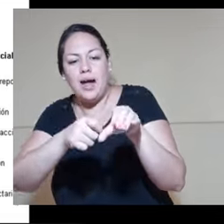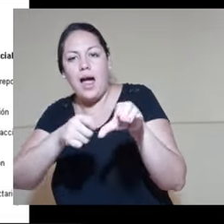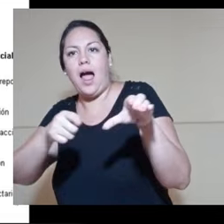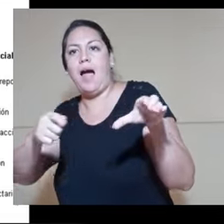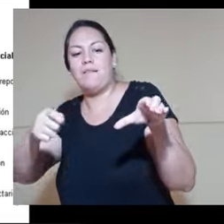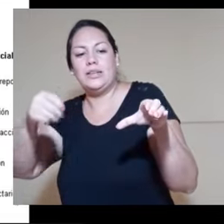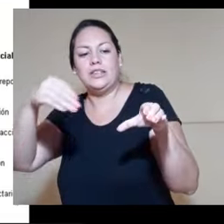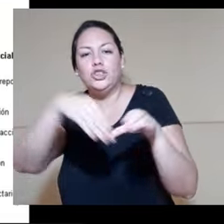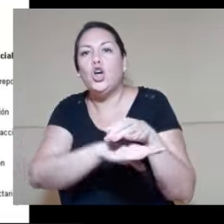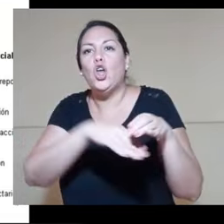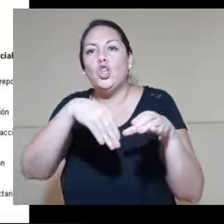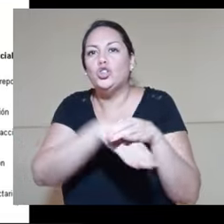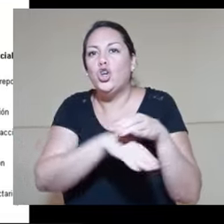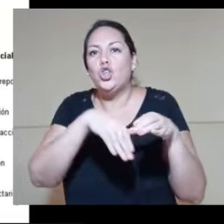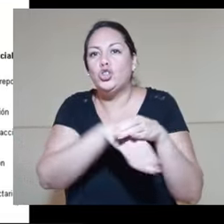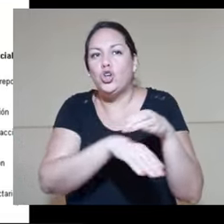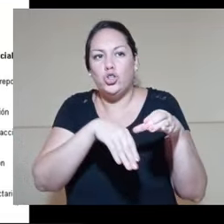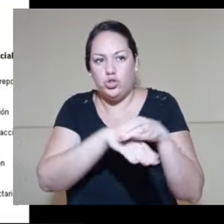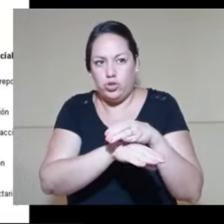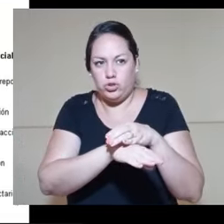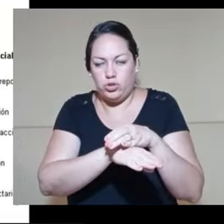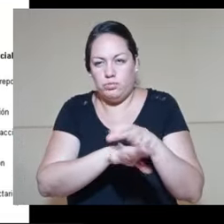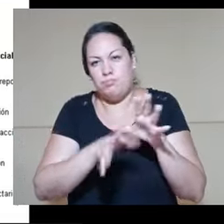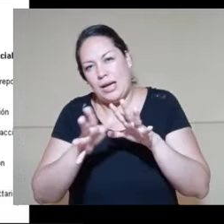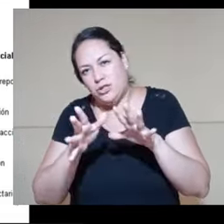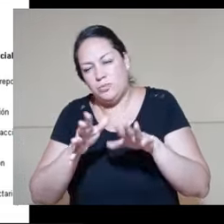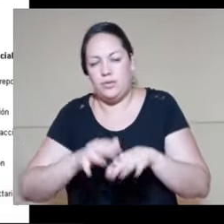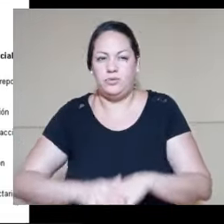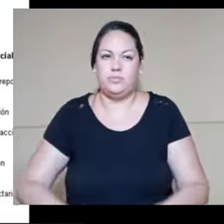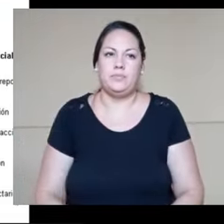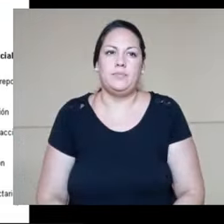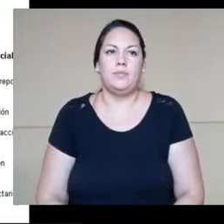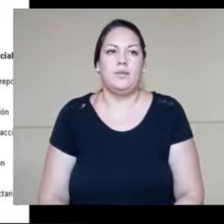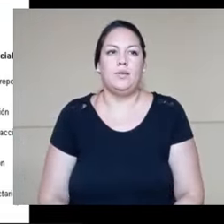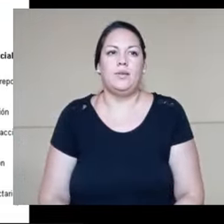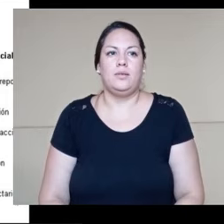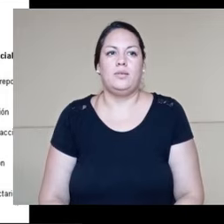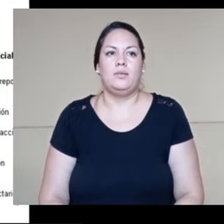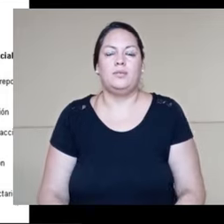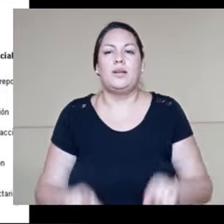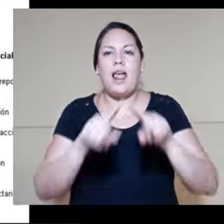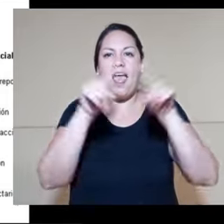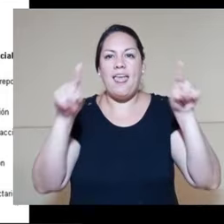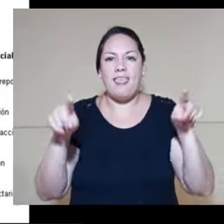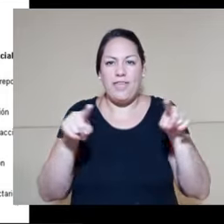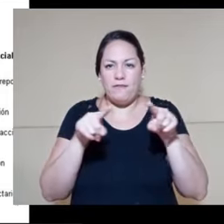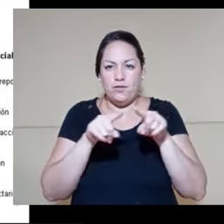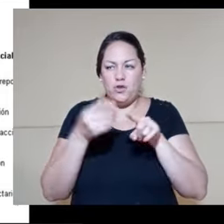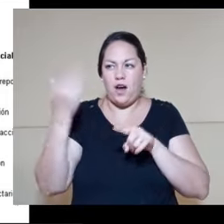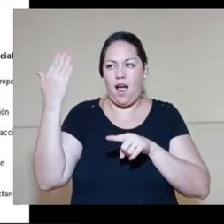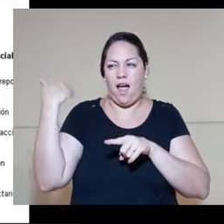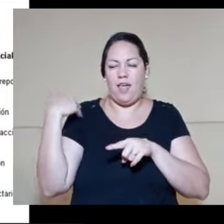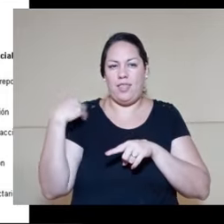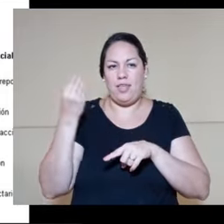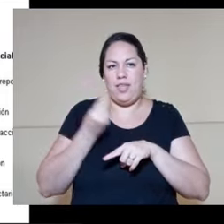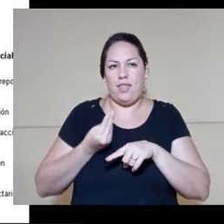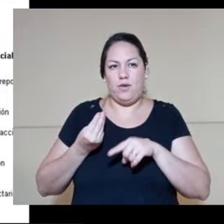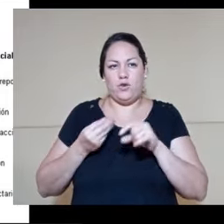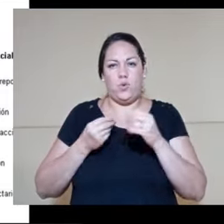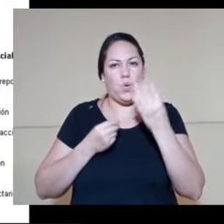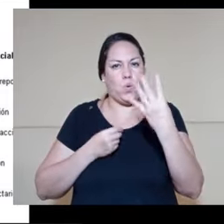canal. Y así empieza a entrar el sodio. Gracias. ¿Sí? Profe, Bueno, en el sí. esquema anterior, en